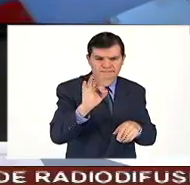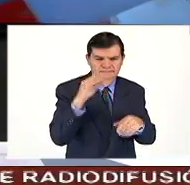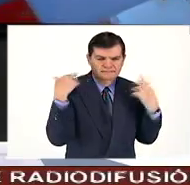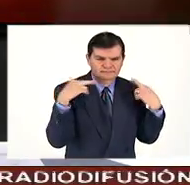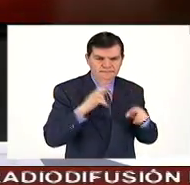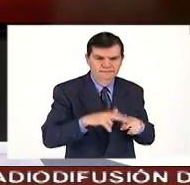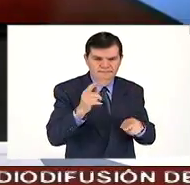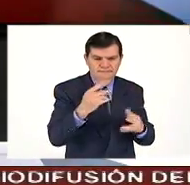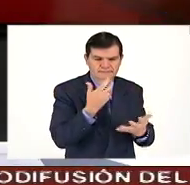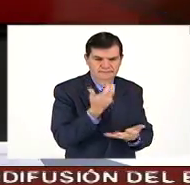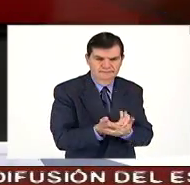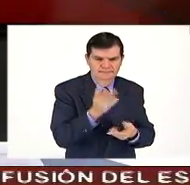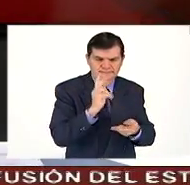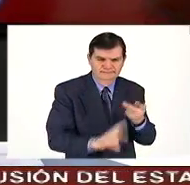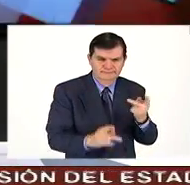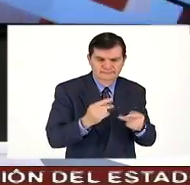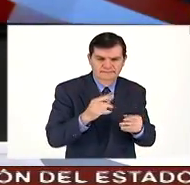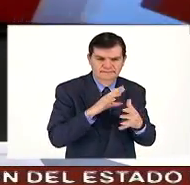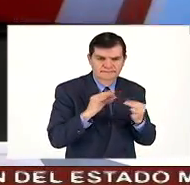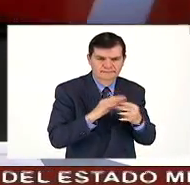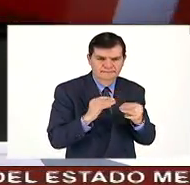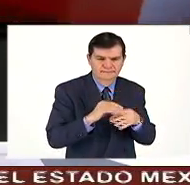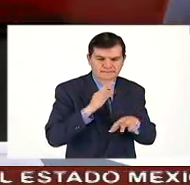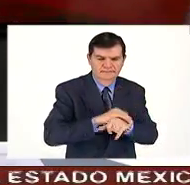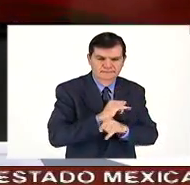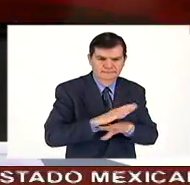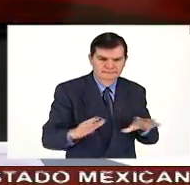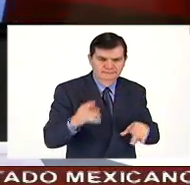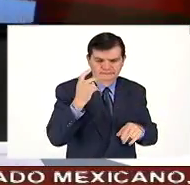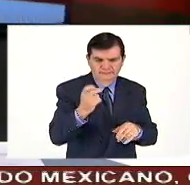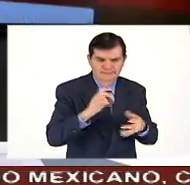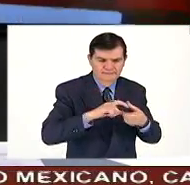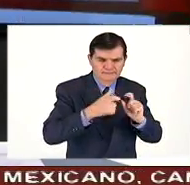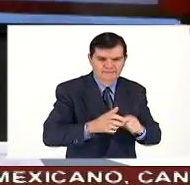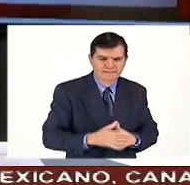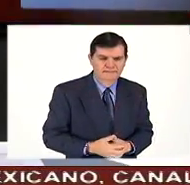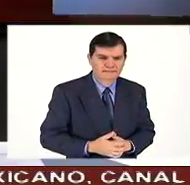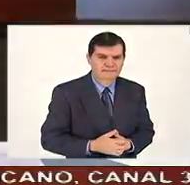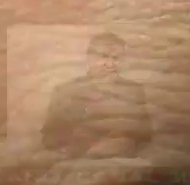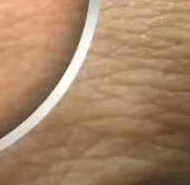40 maestros. Vamos a hacer una breve pausa, regresamos con más información. Esto es México al Día.